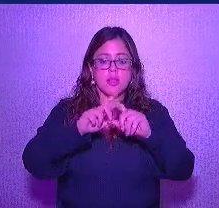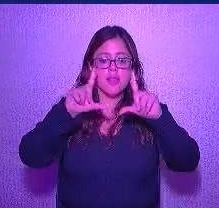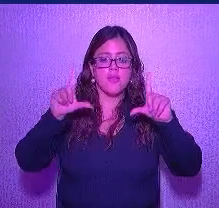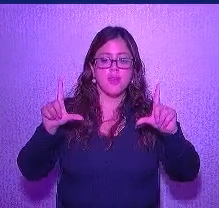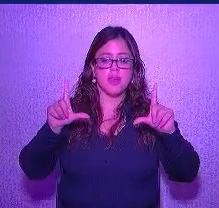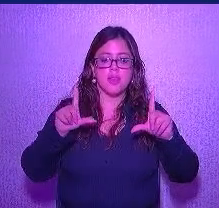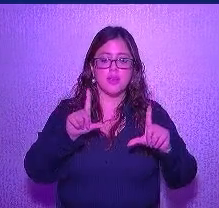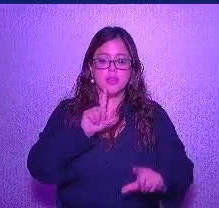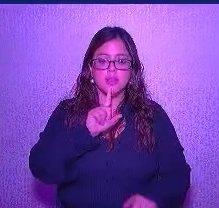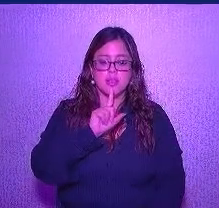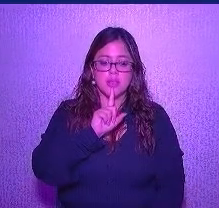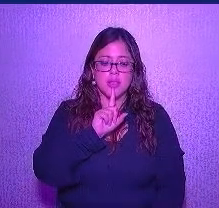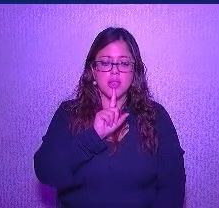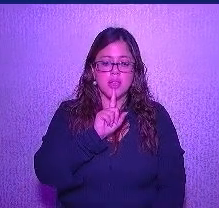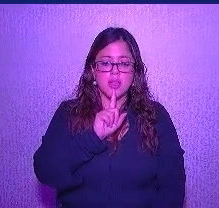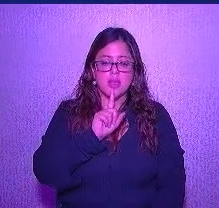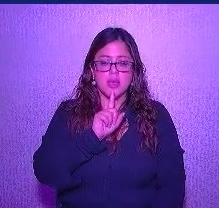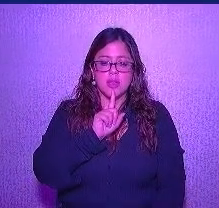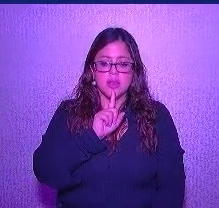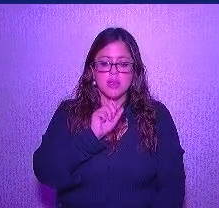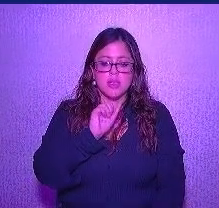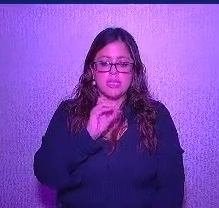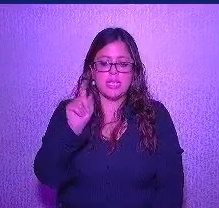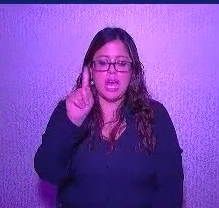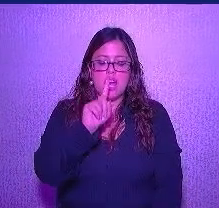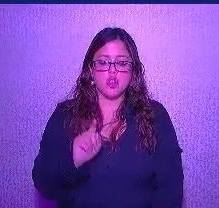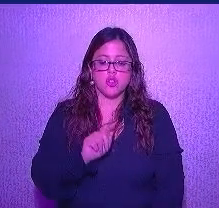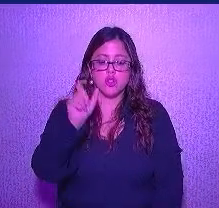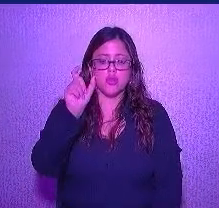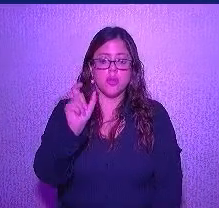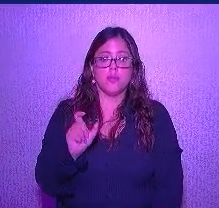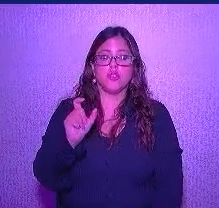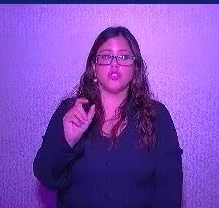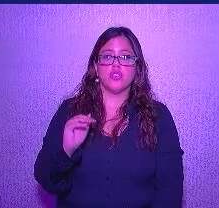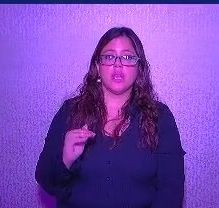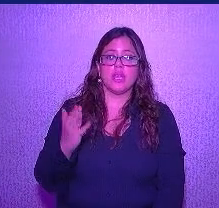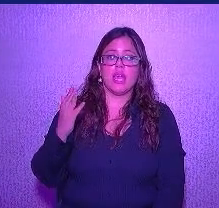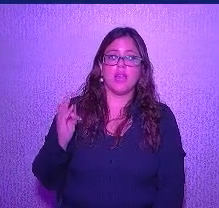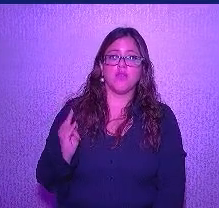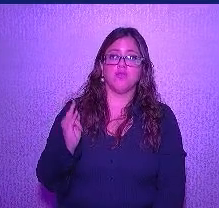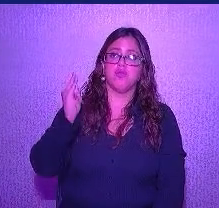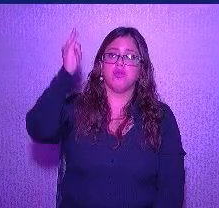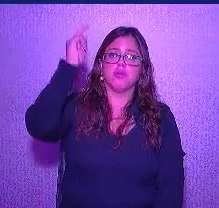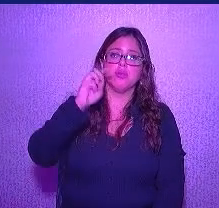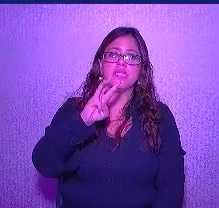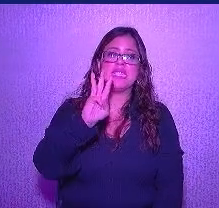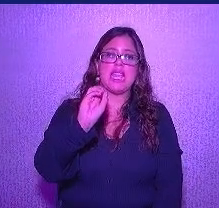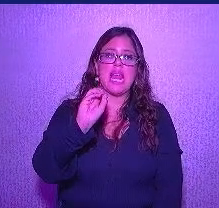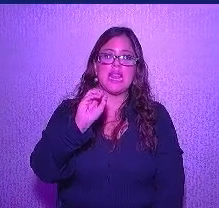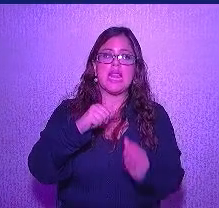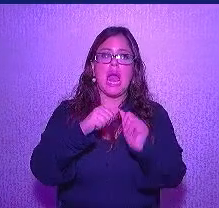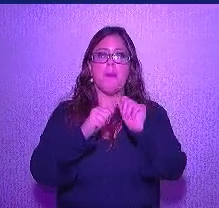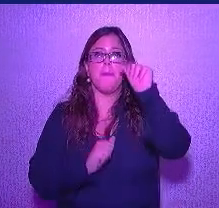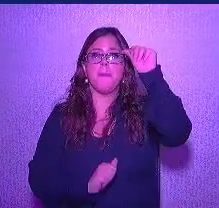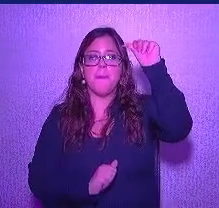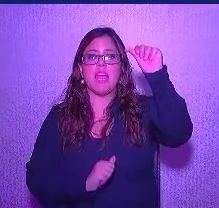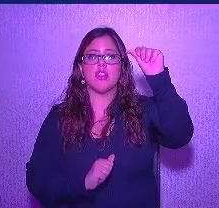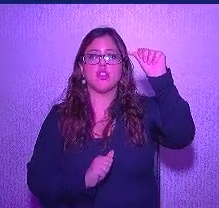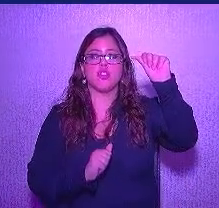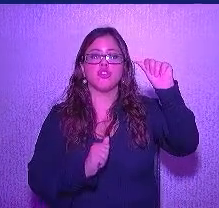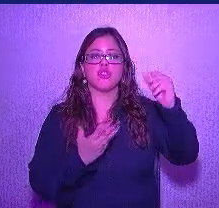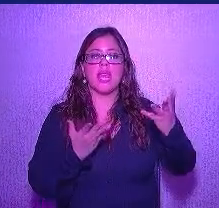talos talos es un gigante de aproximadamente 30 m de bronce que fue creado por